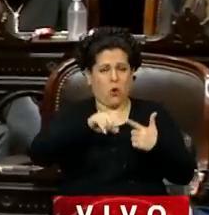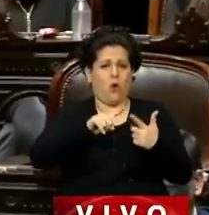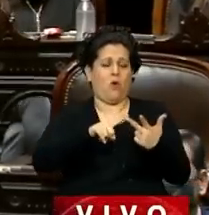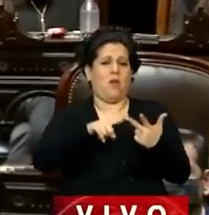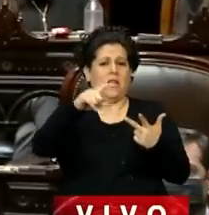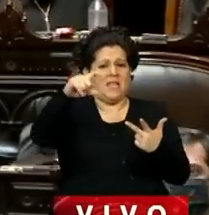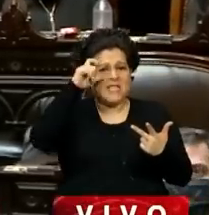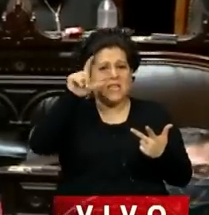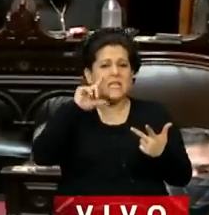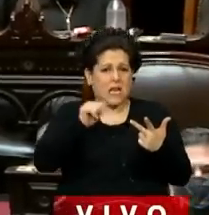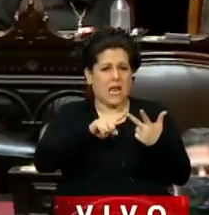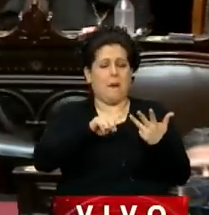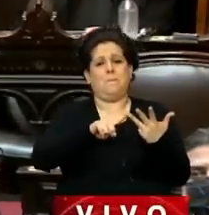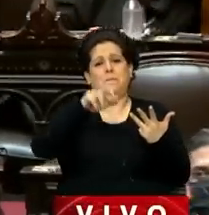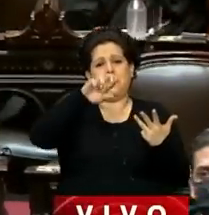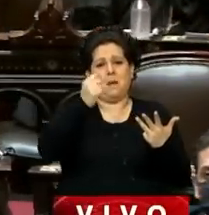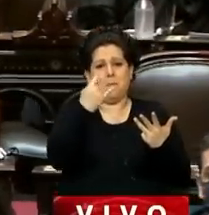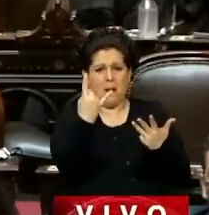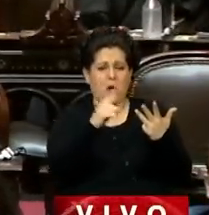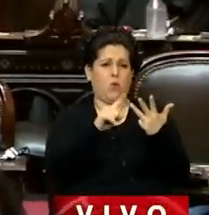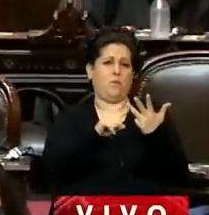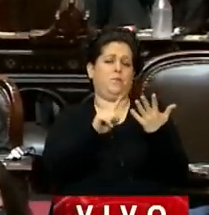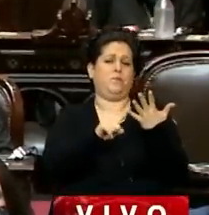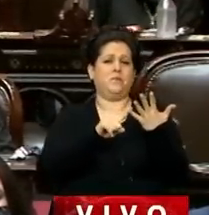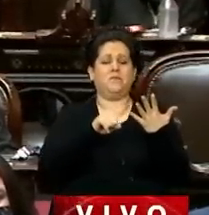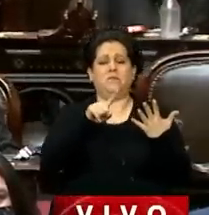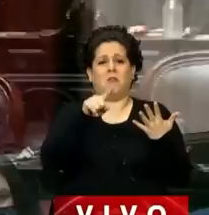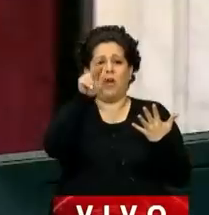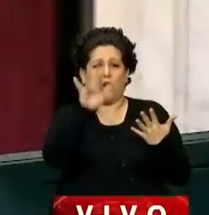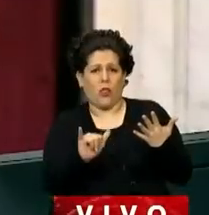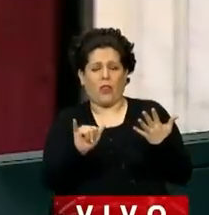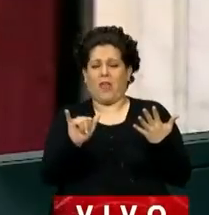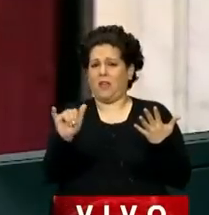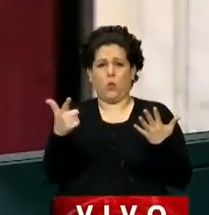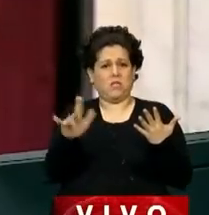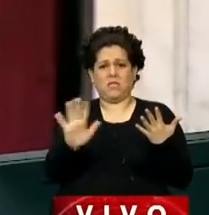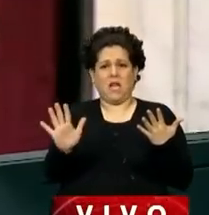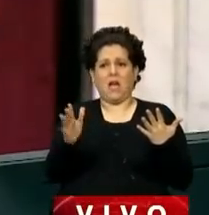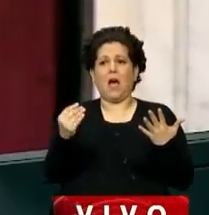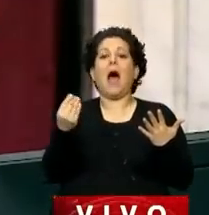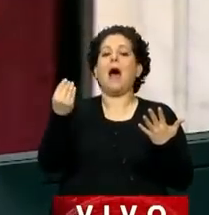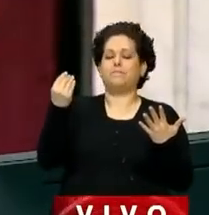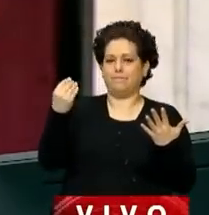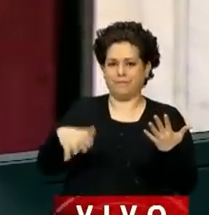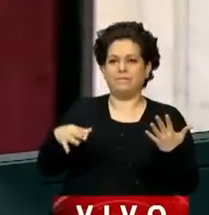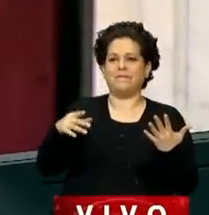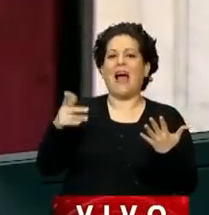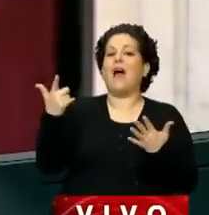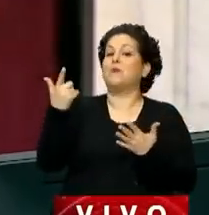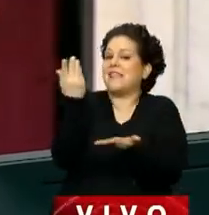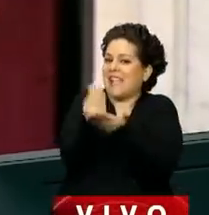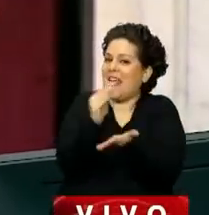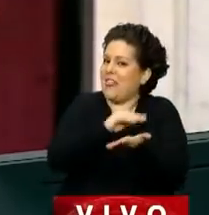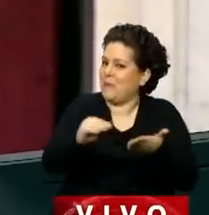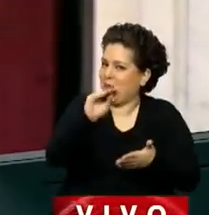a Cecilia, a Pau, a Cristina Álvarez Rodríguez, que ya no está porque el trabajo... que ya no está en la banca, pero